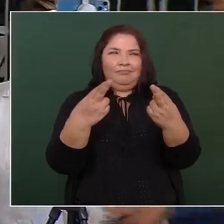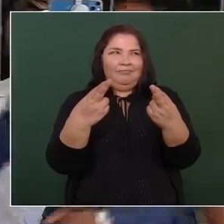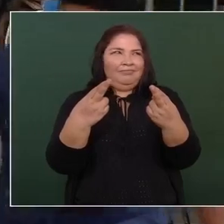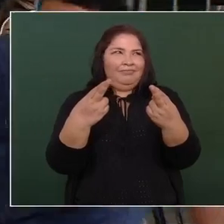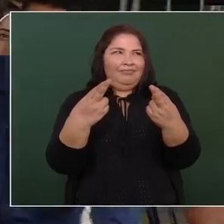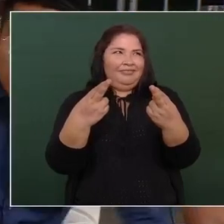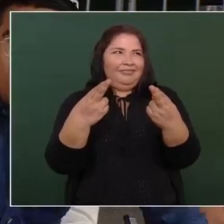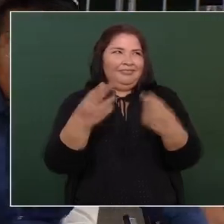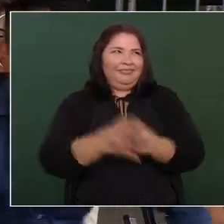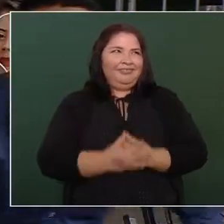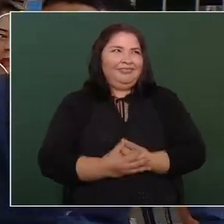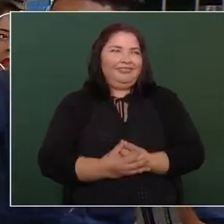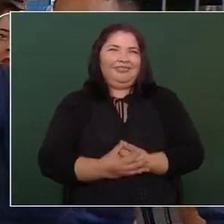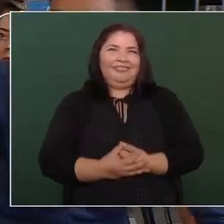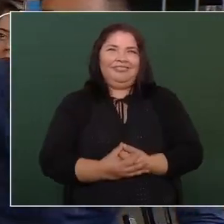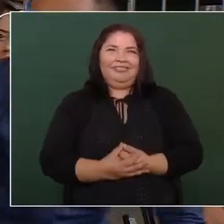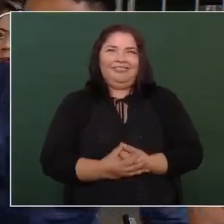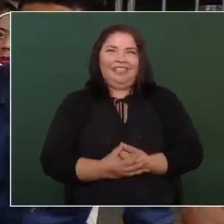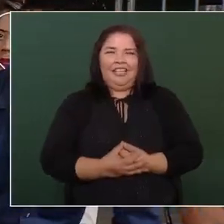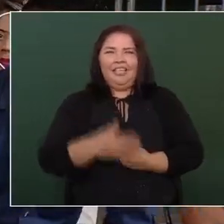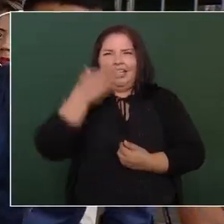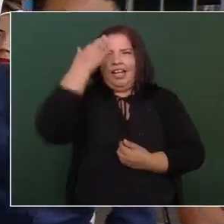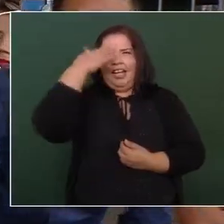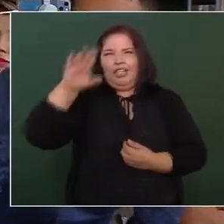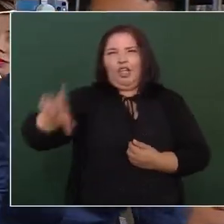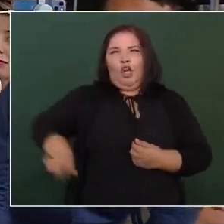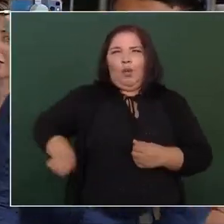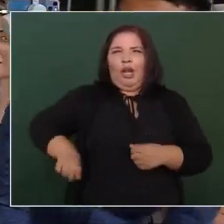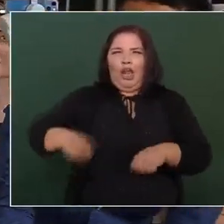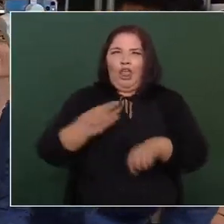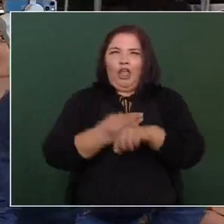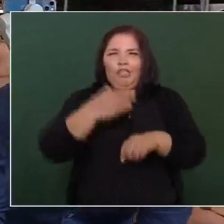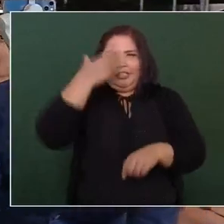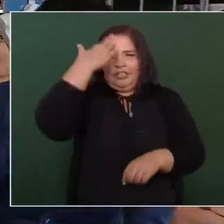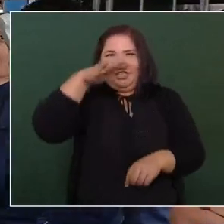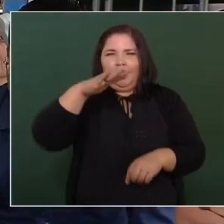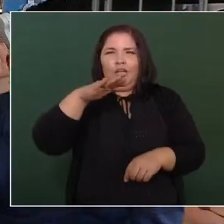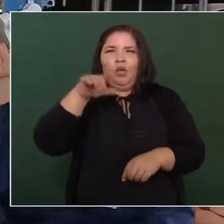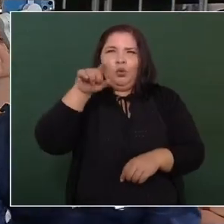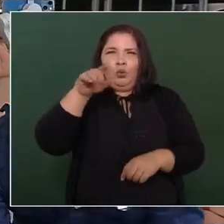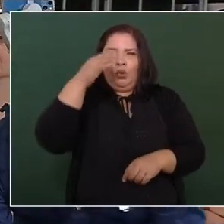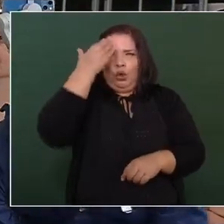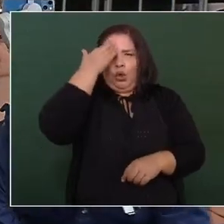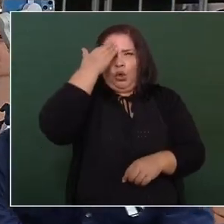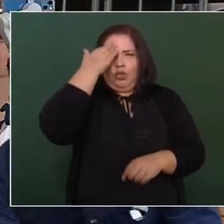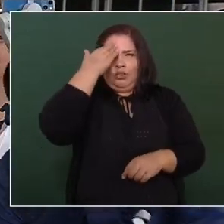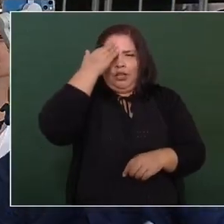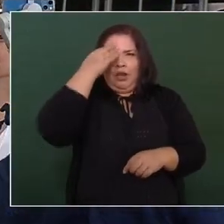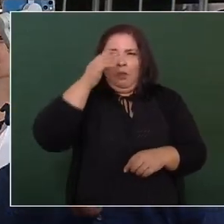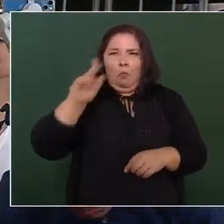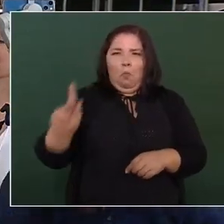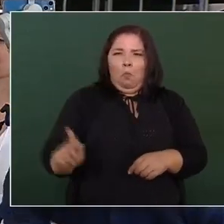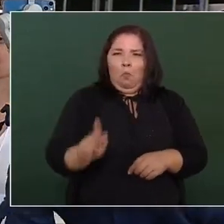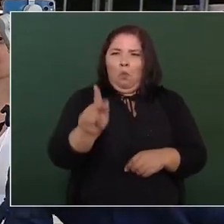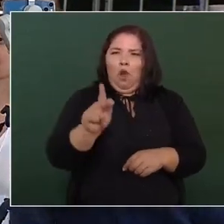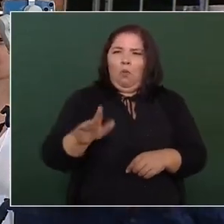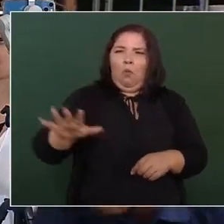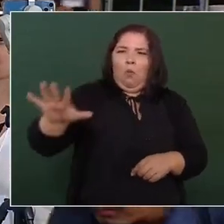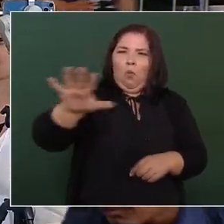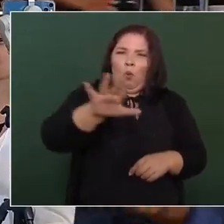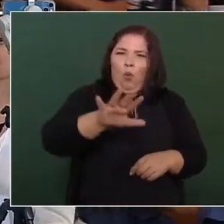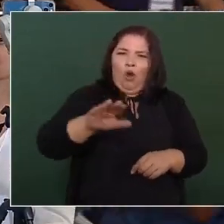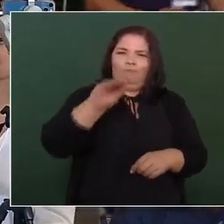Ah, ya se la dio usted, ya la conoce el gobernador. Usted que conoce todos los pueblos del país, todos